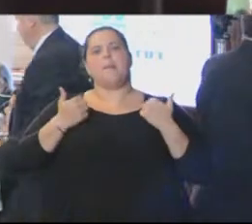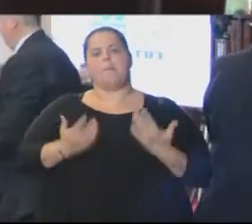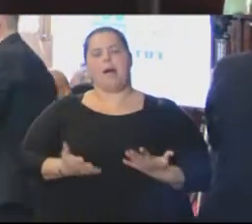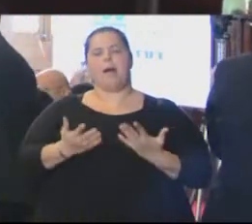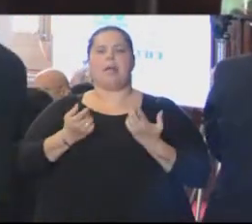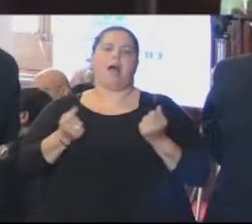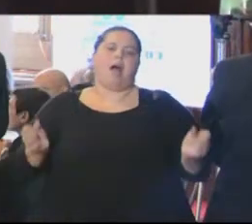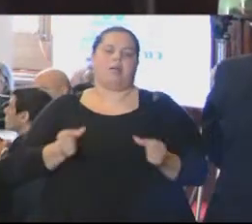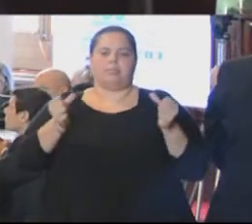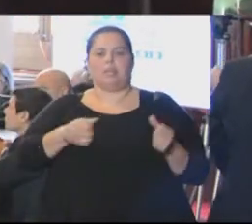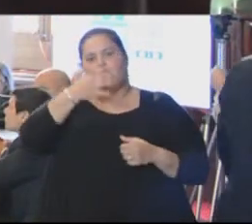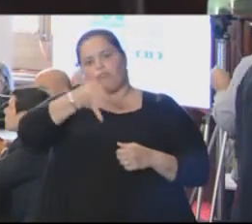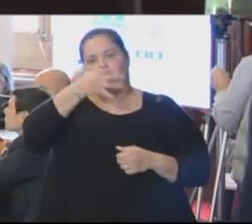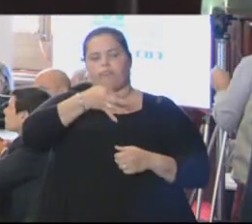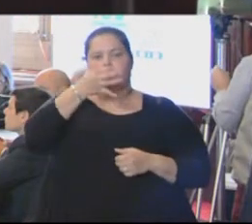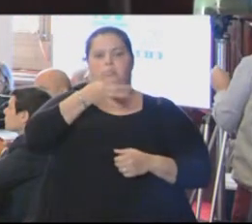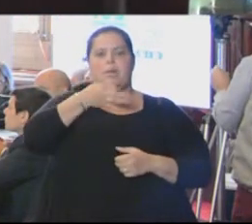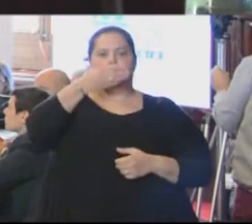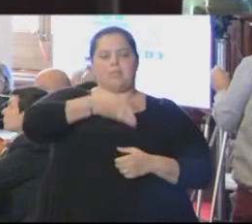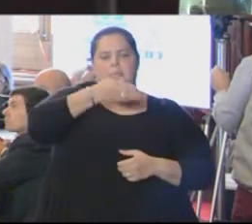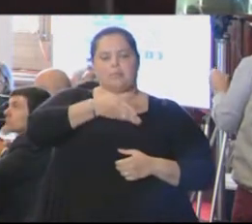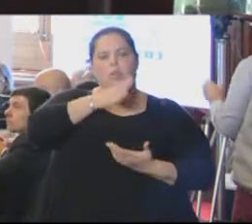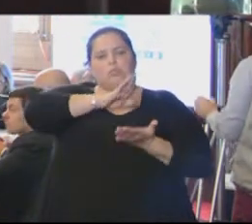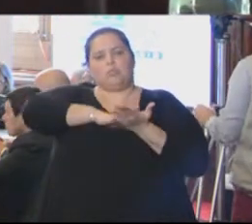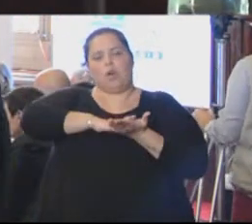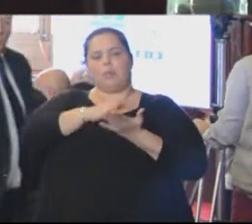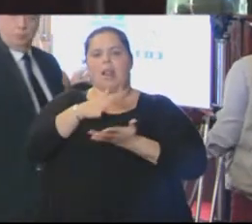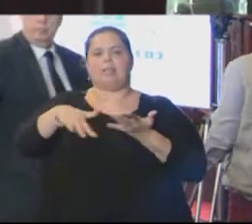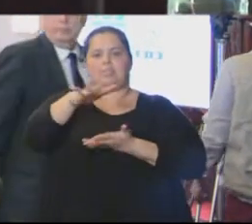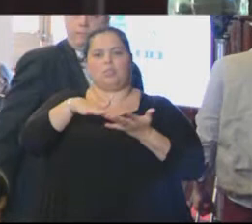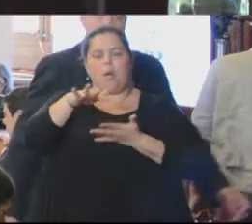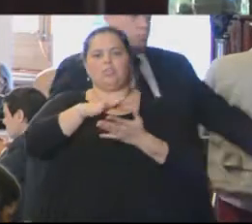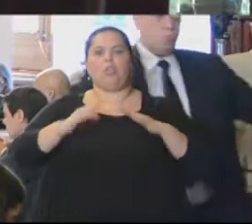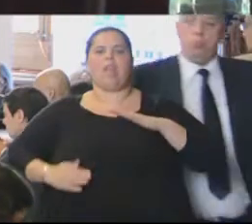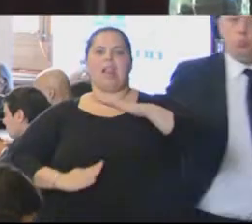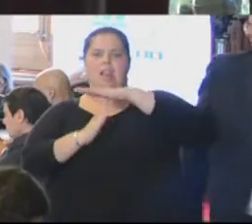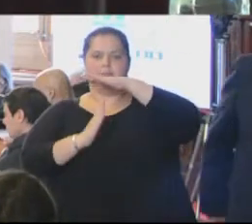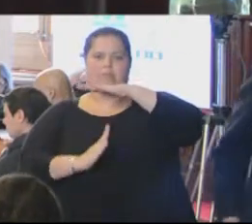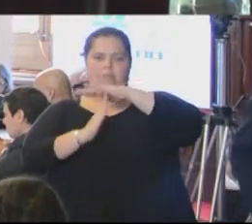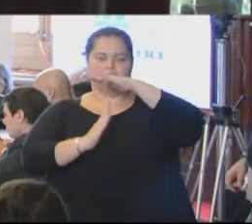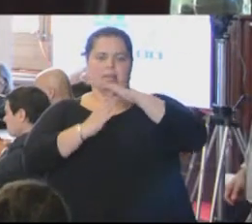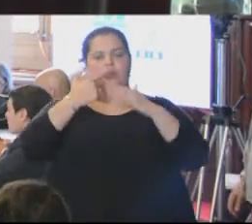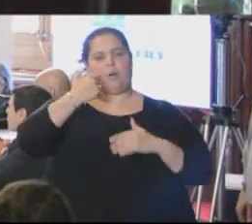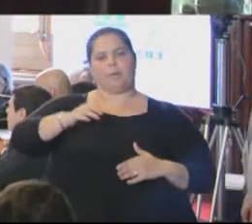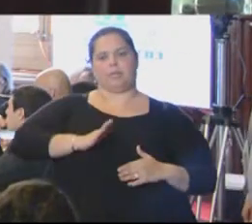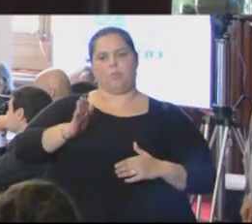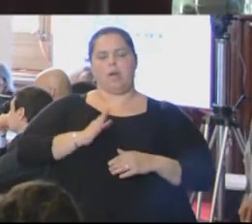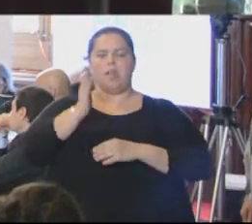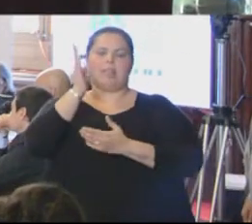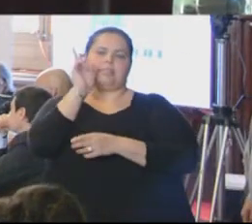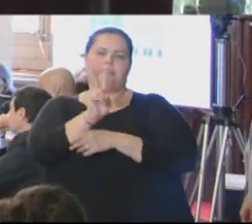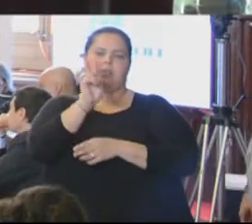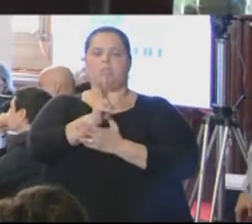realizar una intervención respecto a la situación de líderes y lideresas defensores y defensoras de derechos humanos en